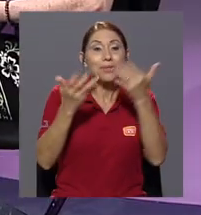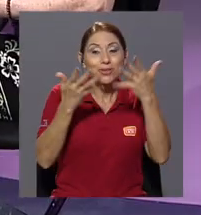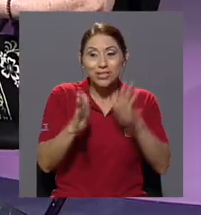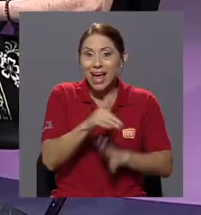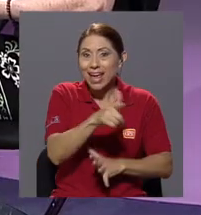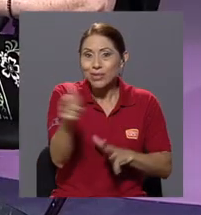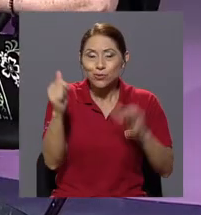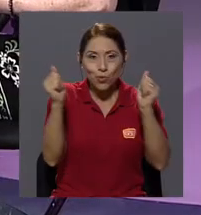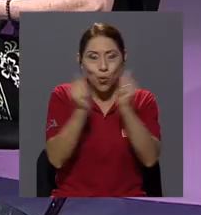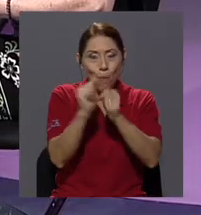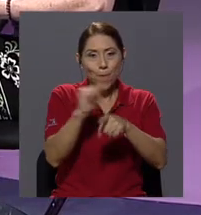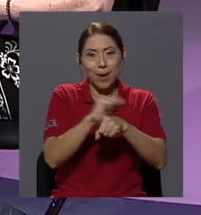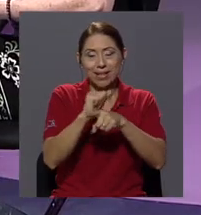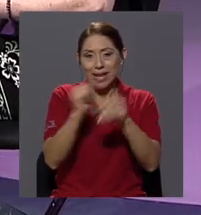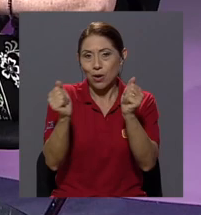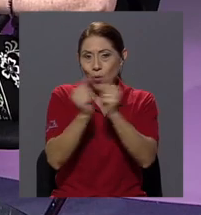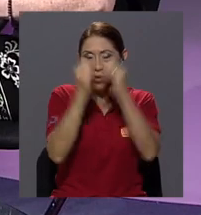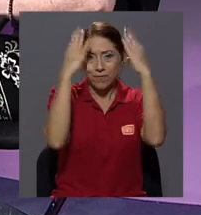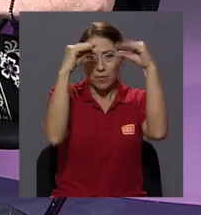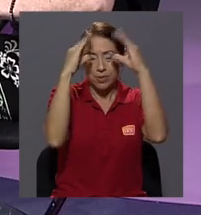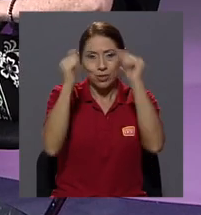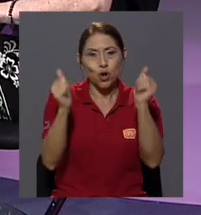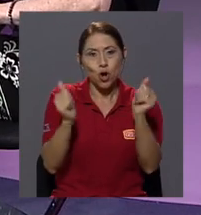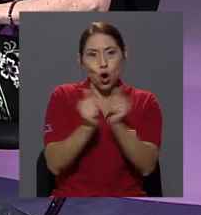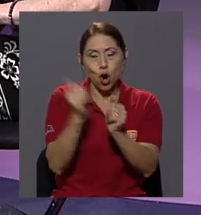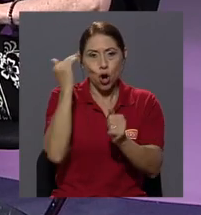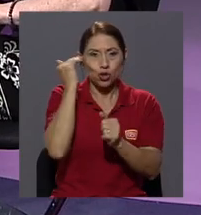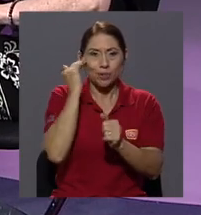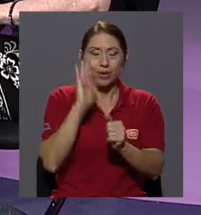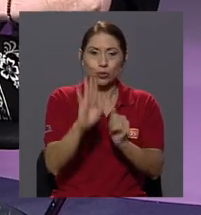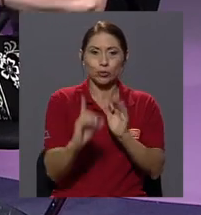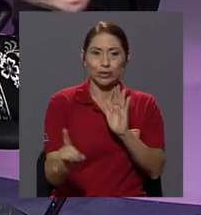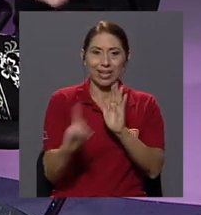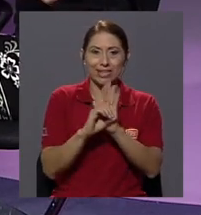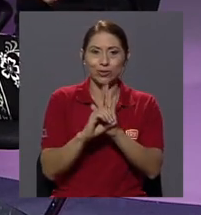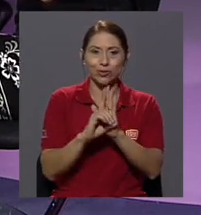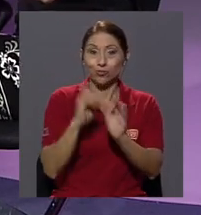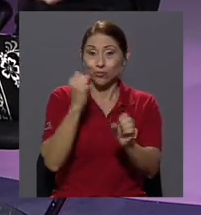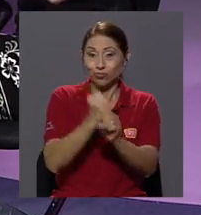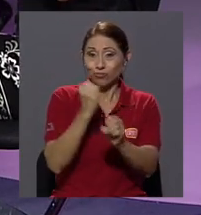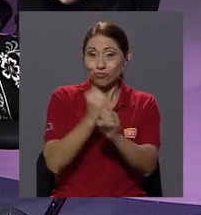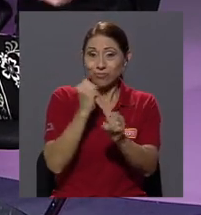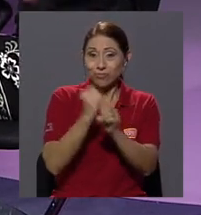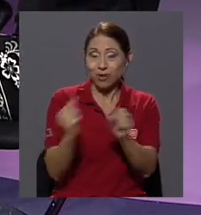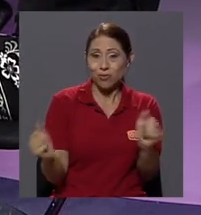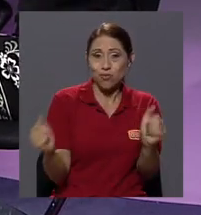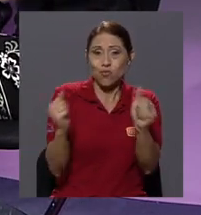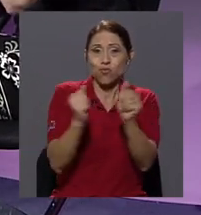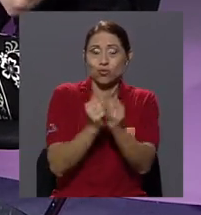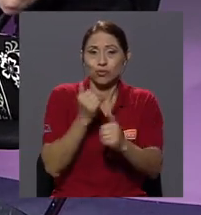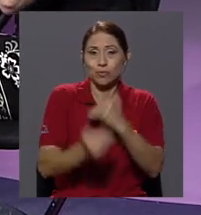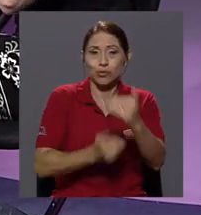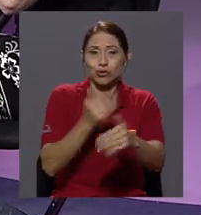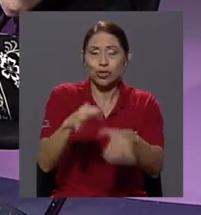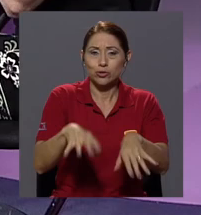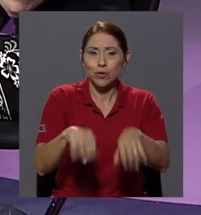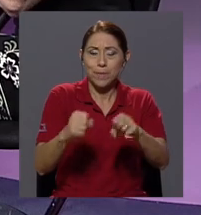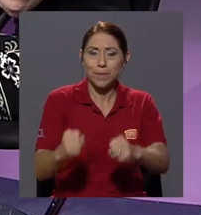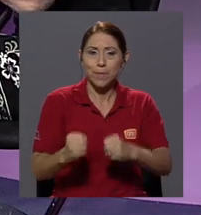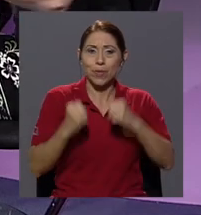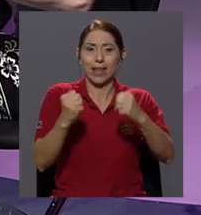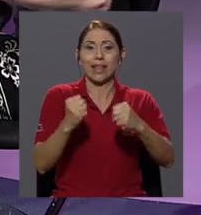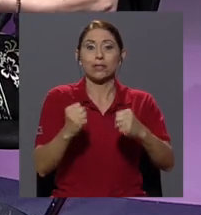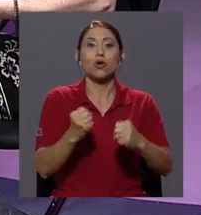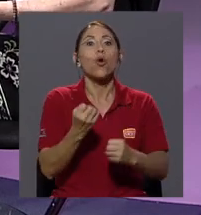con información con práctica y con conocimiento de sus derechos para poder trabajar juntos en el proceso empoderadas